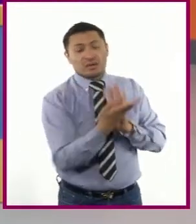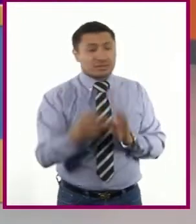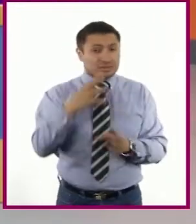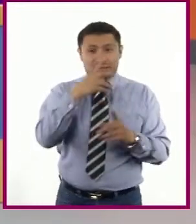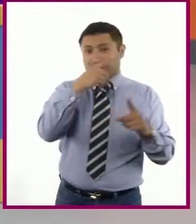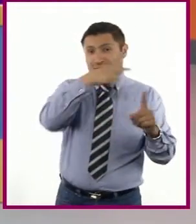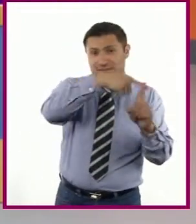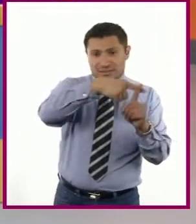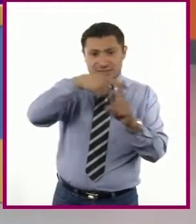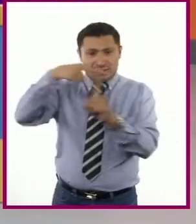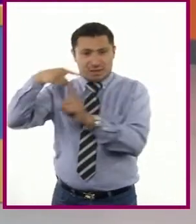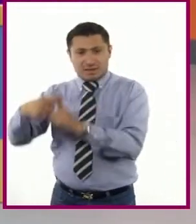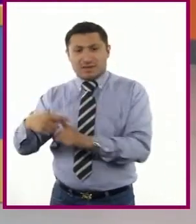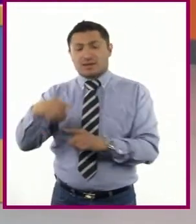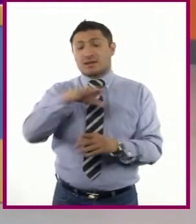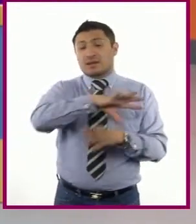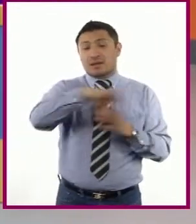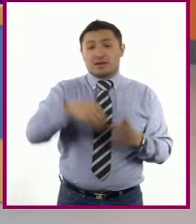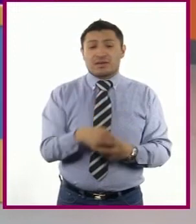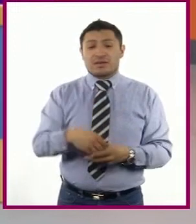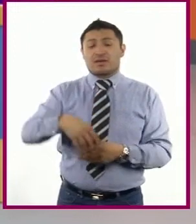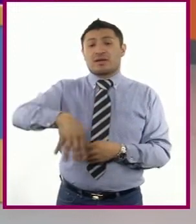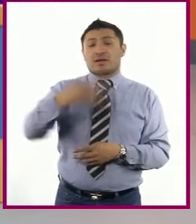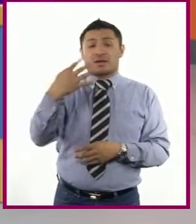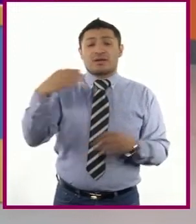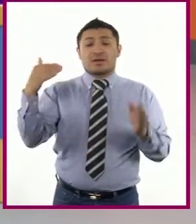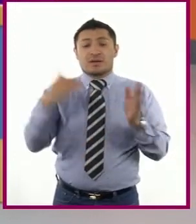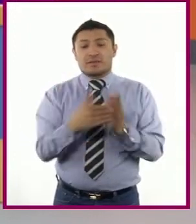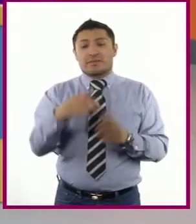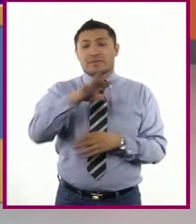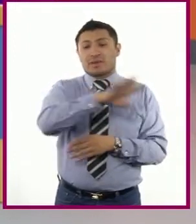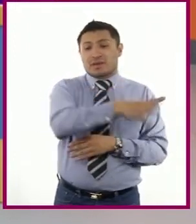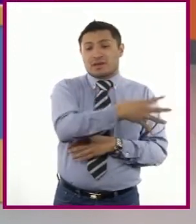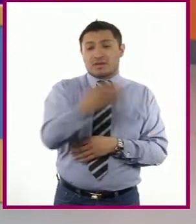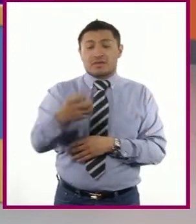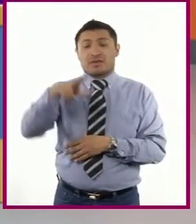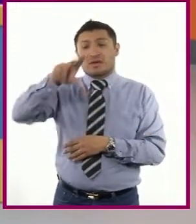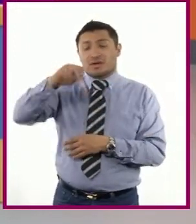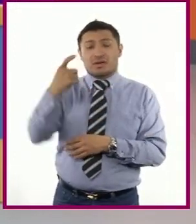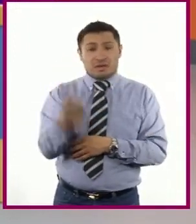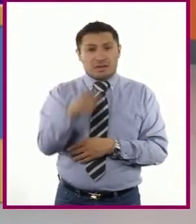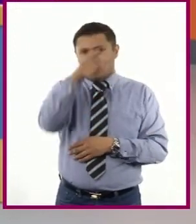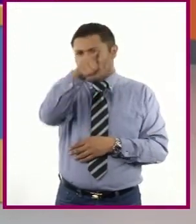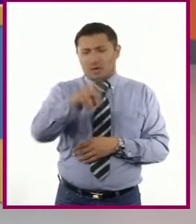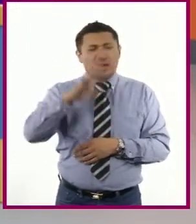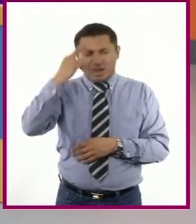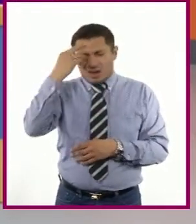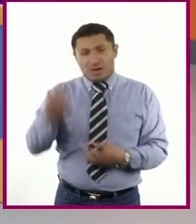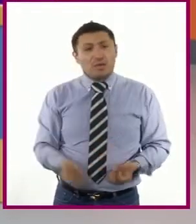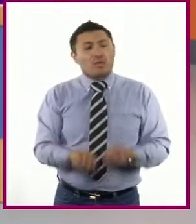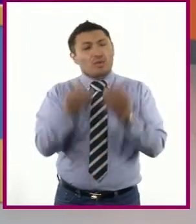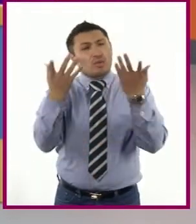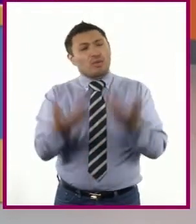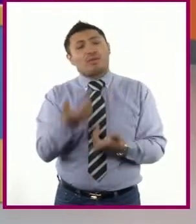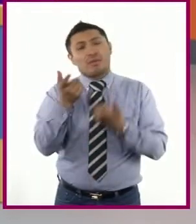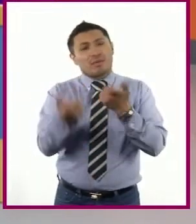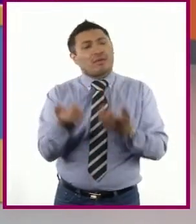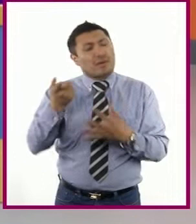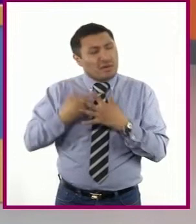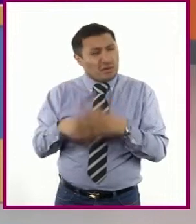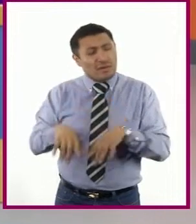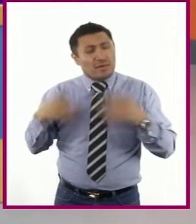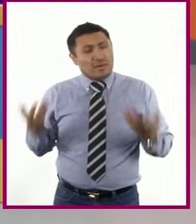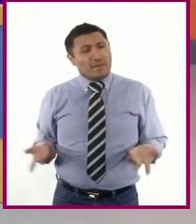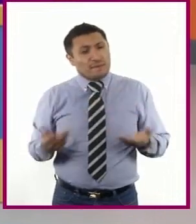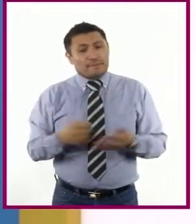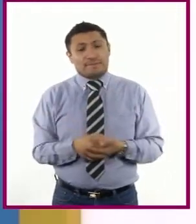costos, resultan 14,980 pesos. Allá en casa, ¿recuerdan de cuánto es el presupuesto asignado para este